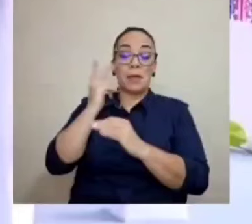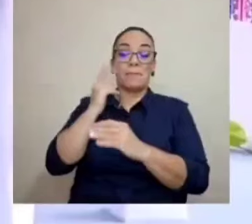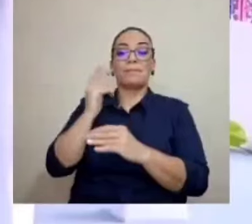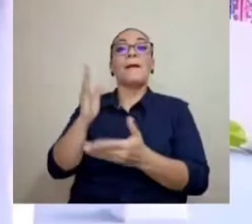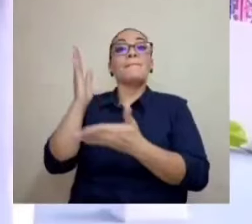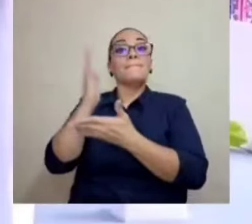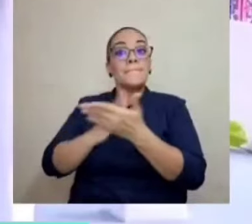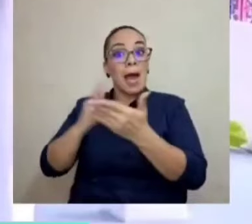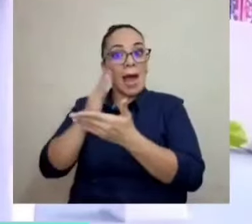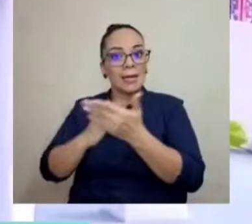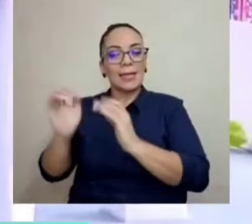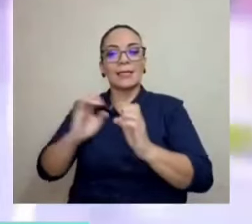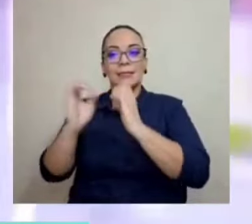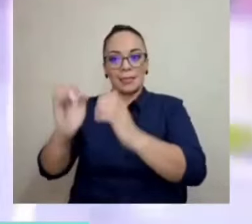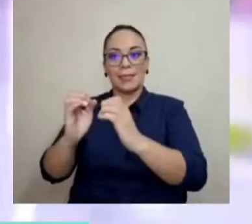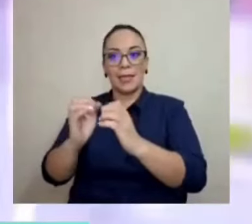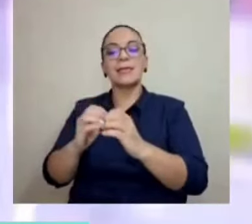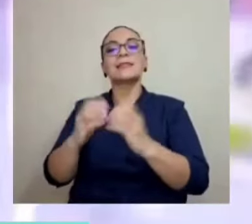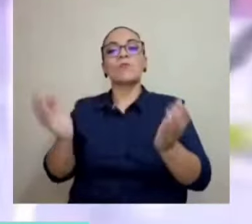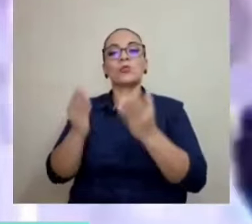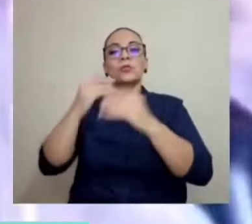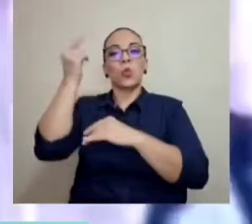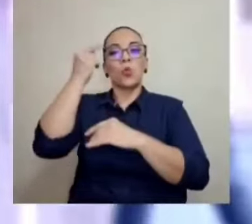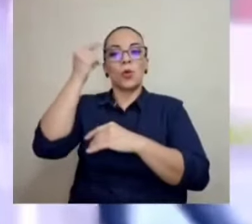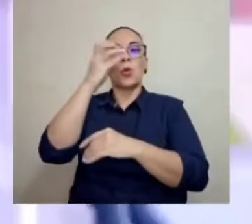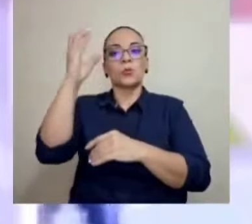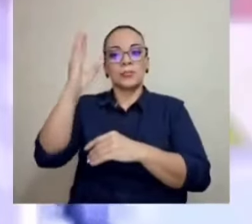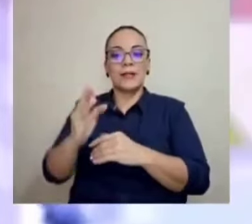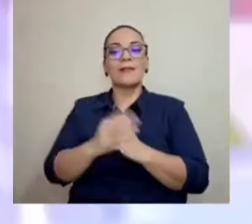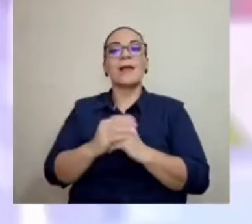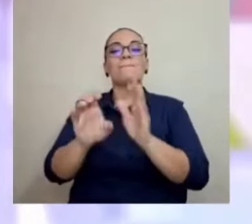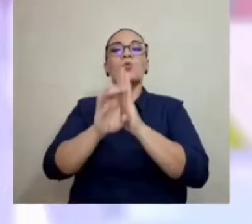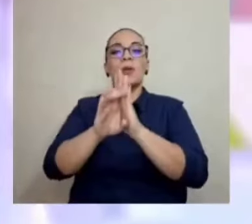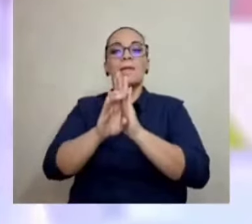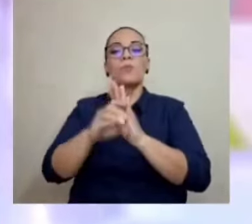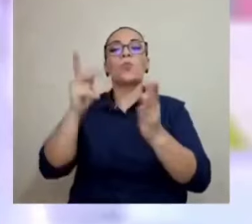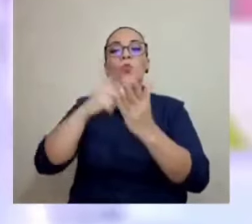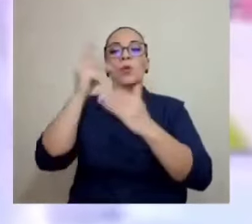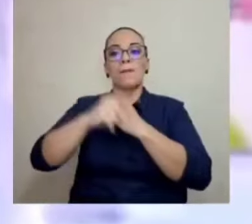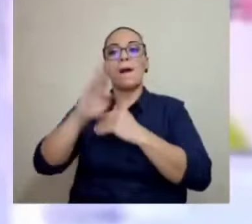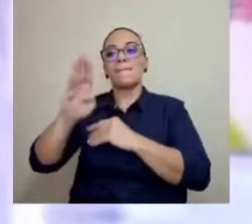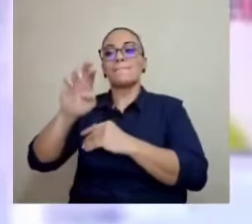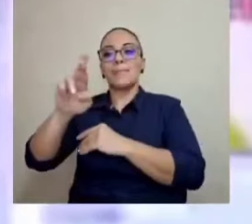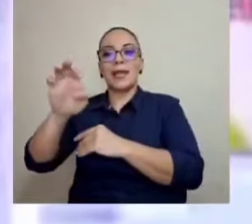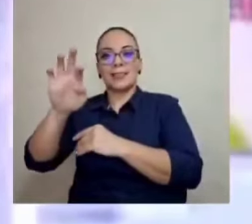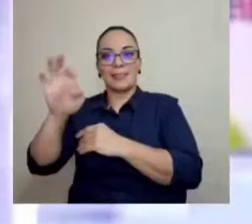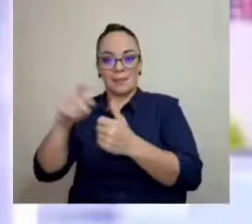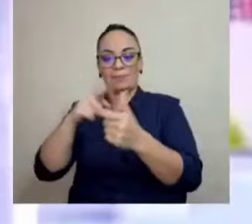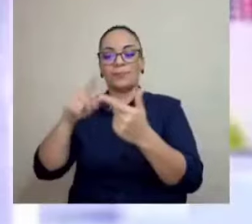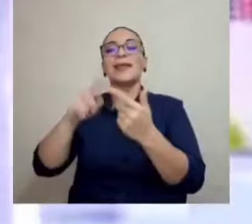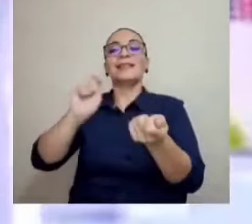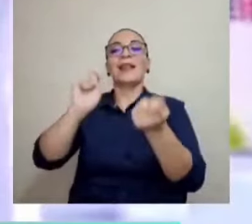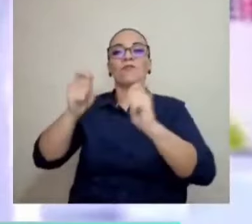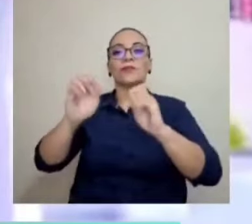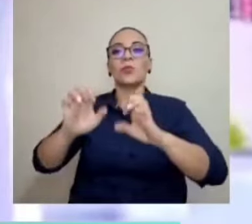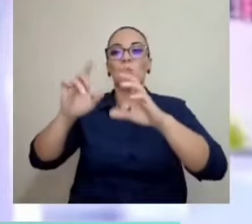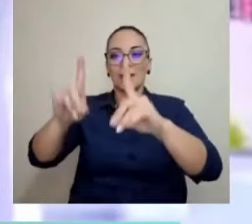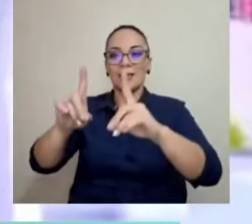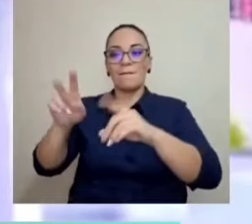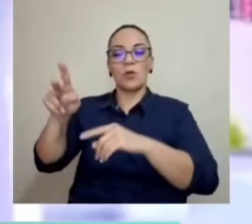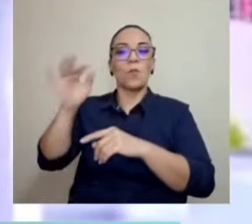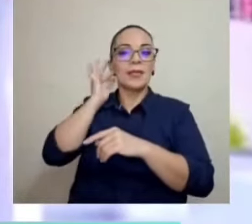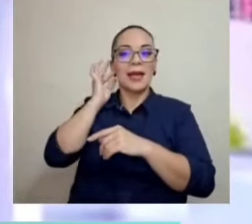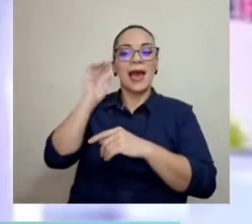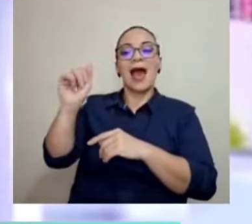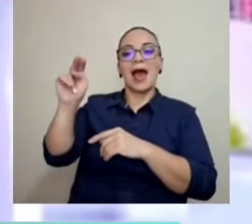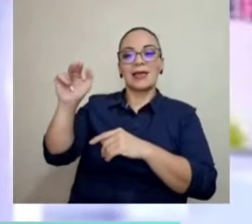las estrategias que está impulsando el gobierno de la República, como por ejemplo el programa Brete, la transformación educativa que mi compañera doña